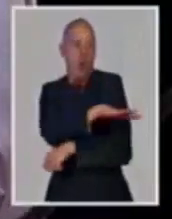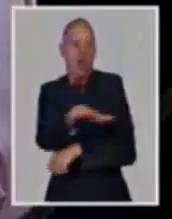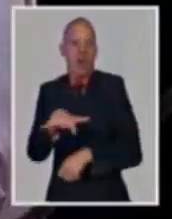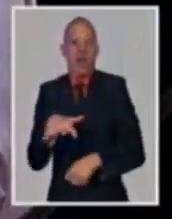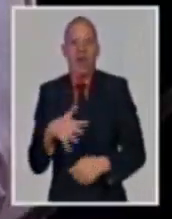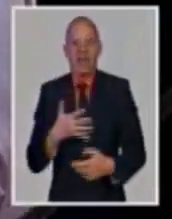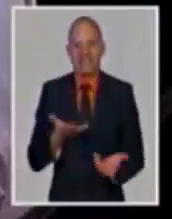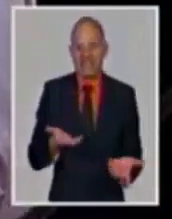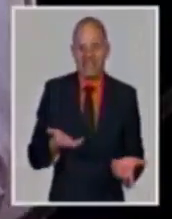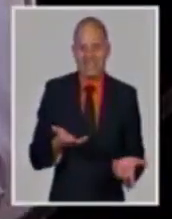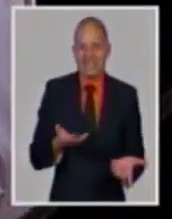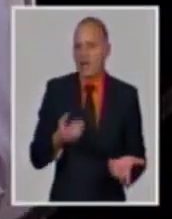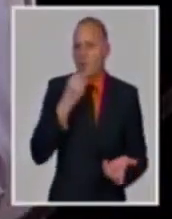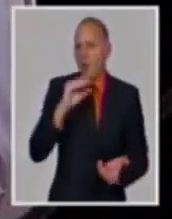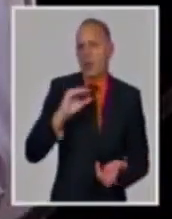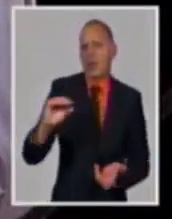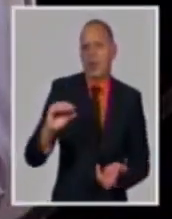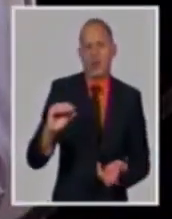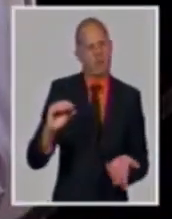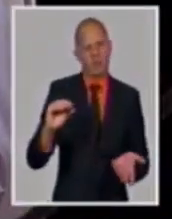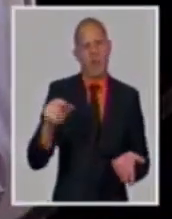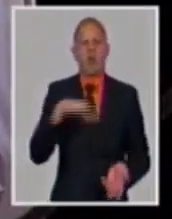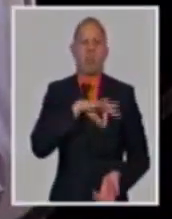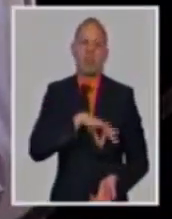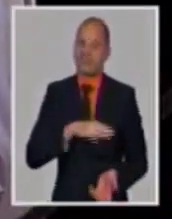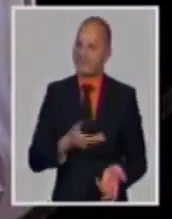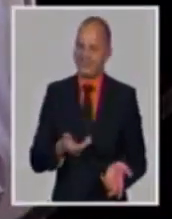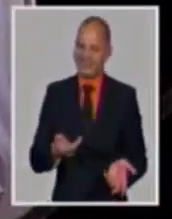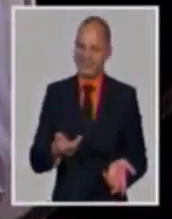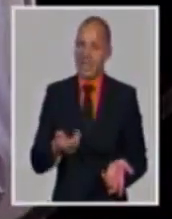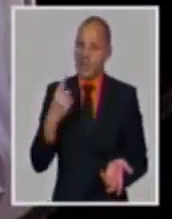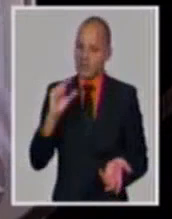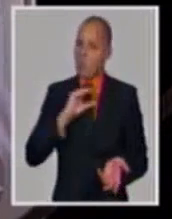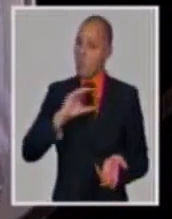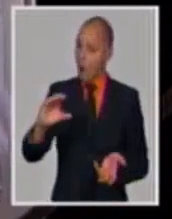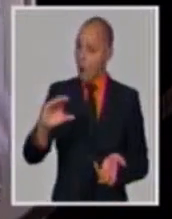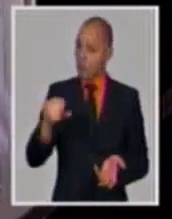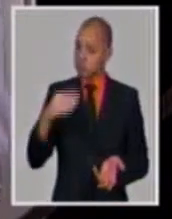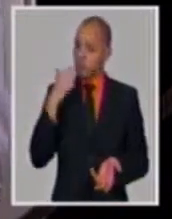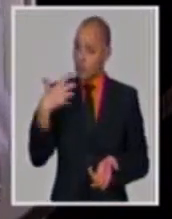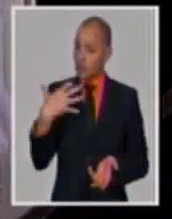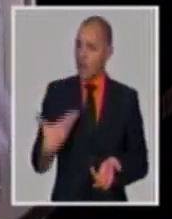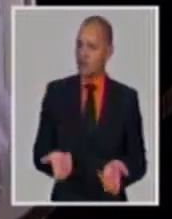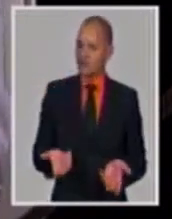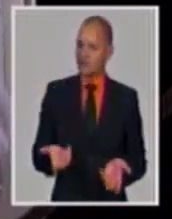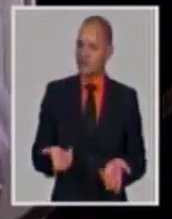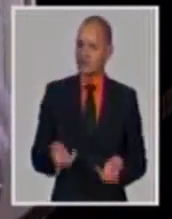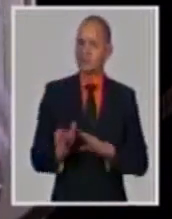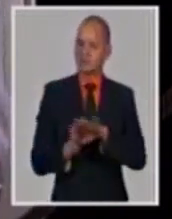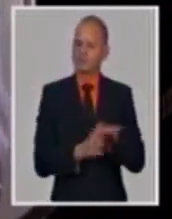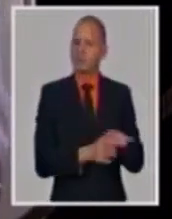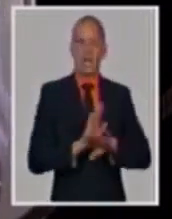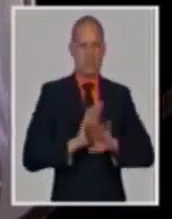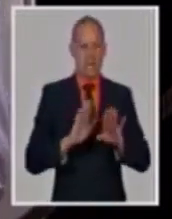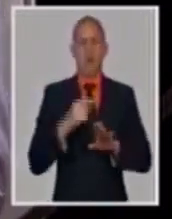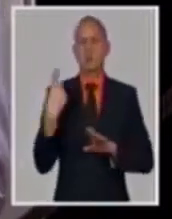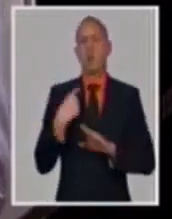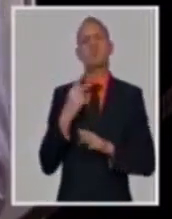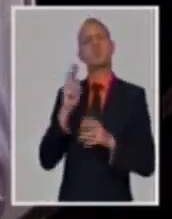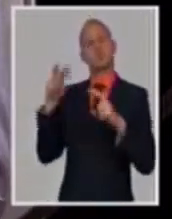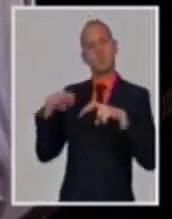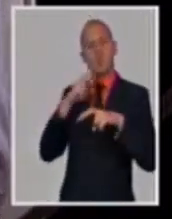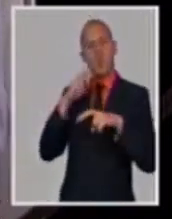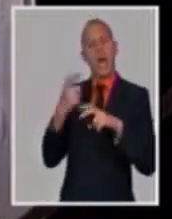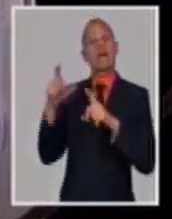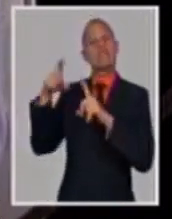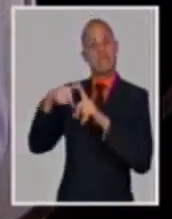A partir del análisis que hemos realizado con los organismos, las organizaciones superiores de dirección empresarial, los sindicatos, la CTC que ha estado